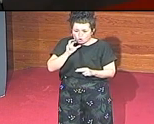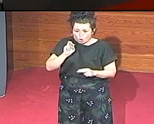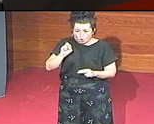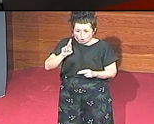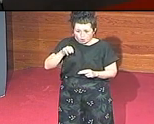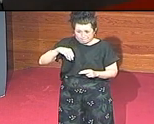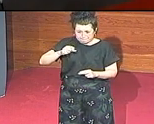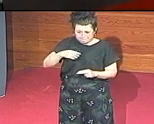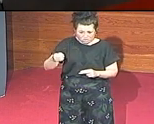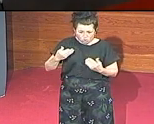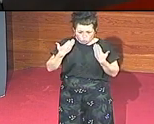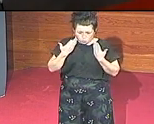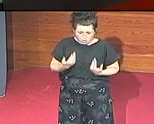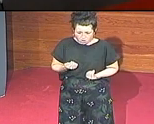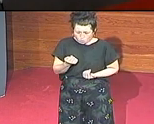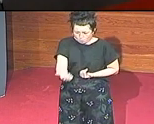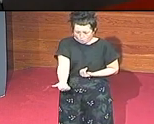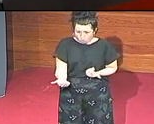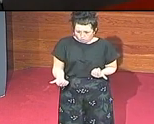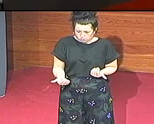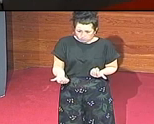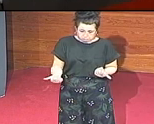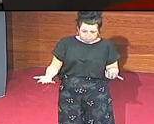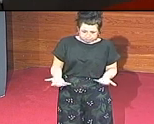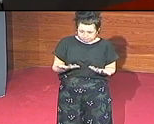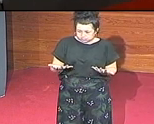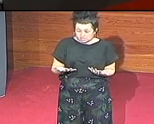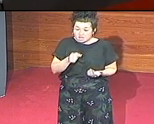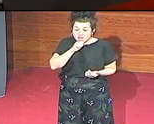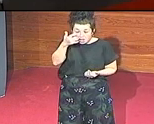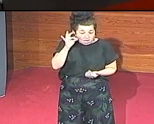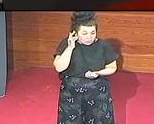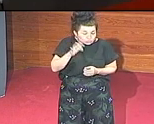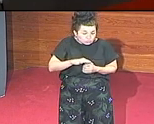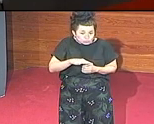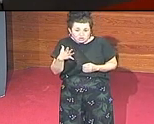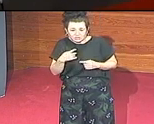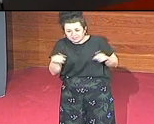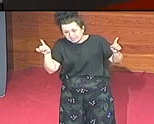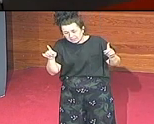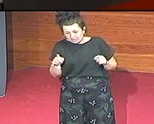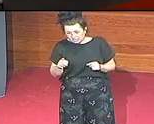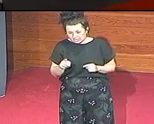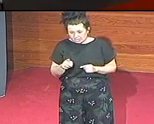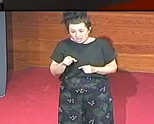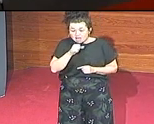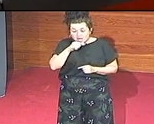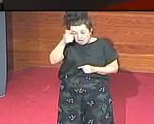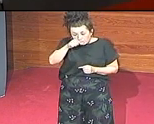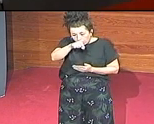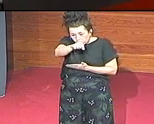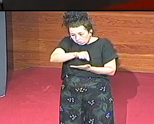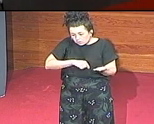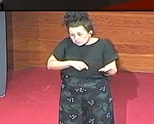y bueno pues mira tuvieron las la suerte con suerte diferente que el contrataron a mi abuelo en